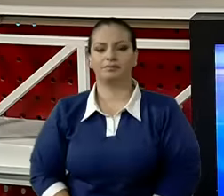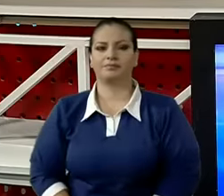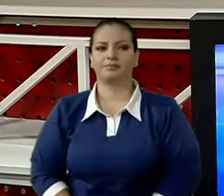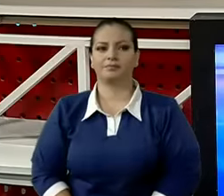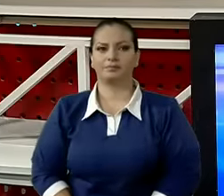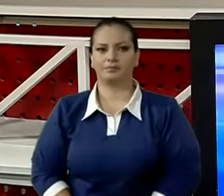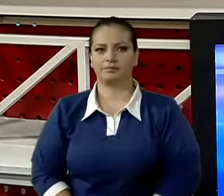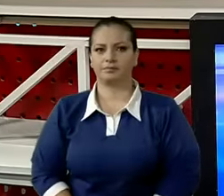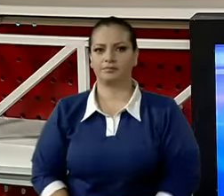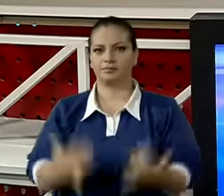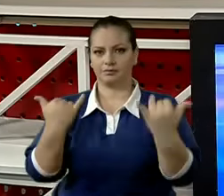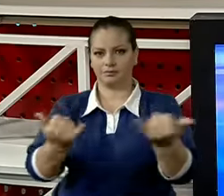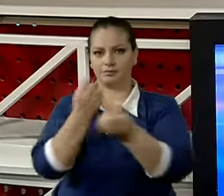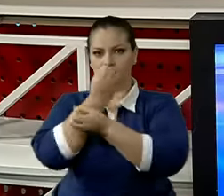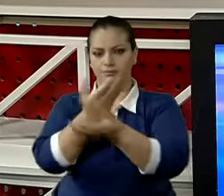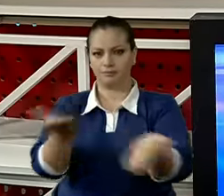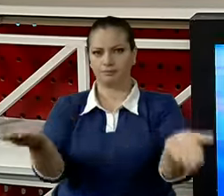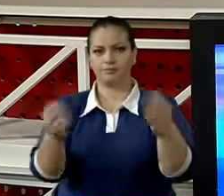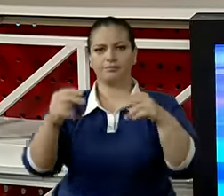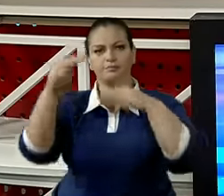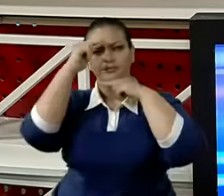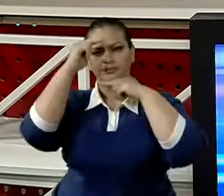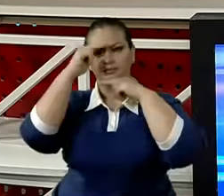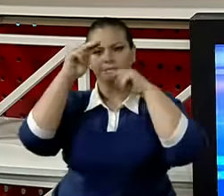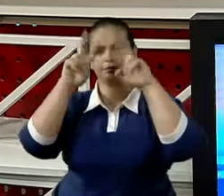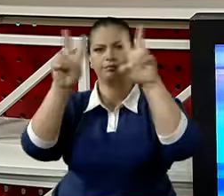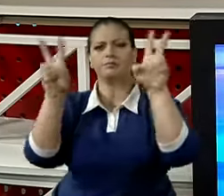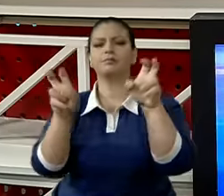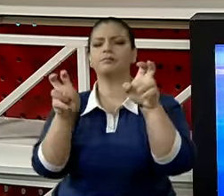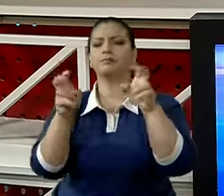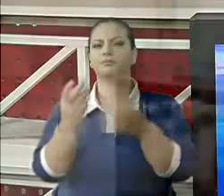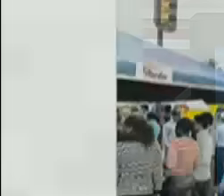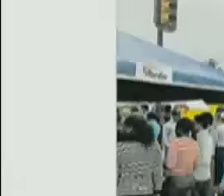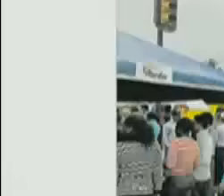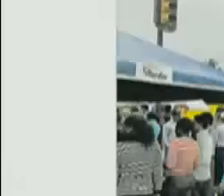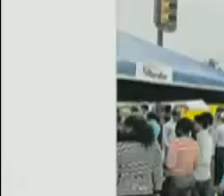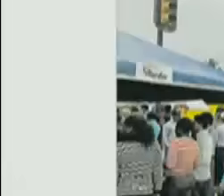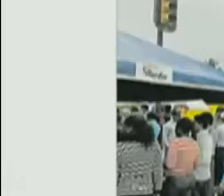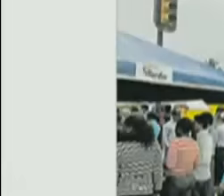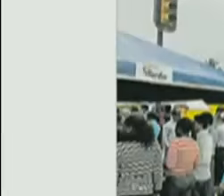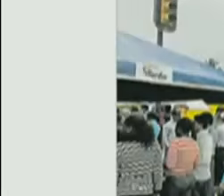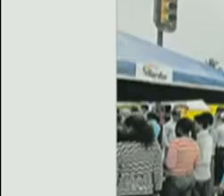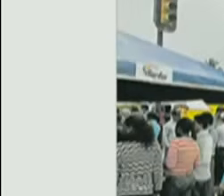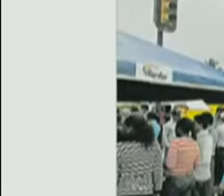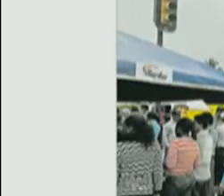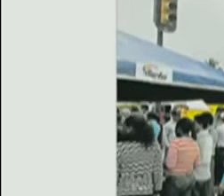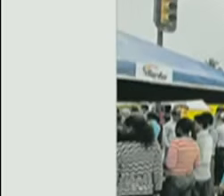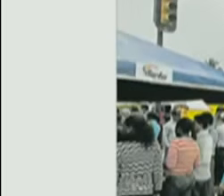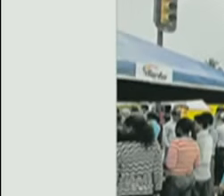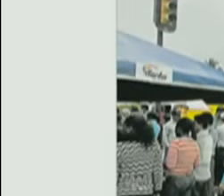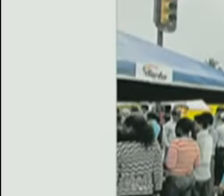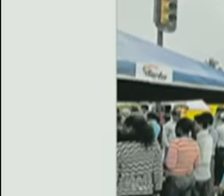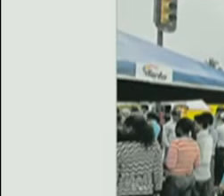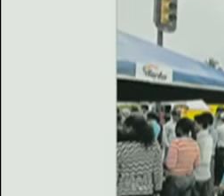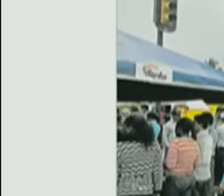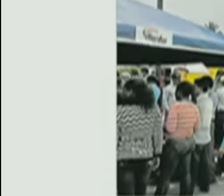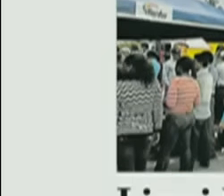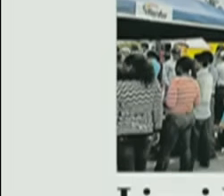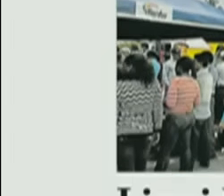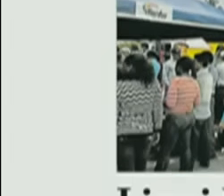ganas de comunicarles cuáles son los titulares de la portada del diario El Comercio. Échale. Esto gracias al sitio electrónico infobae.com.